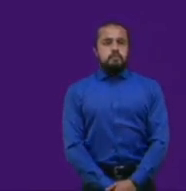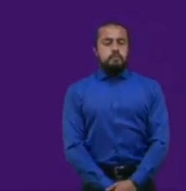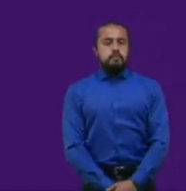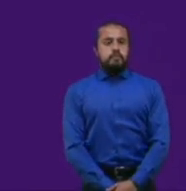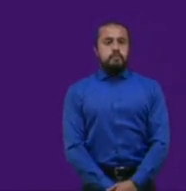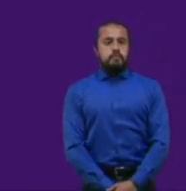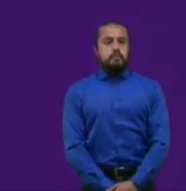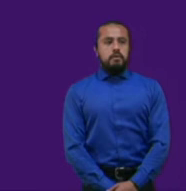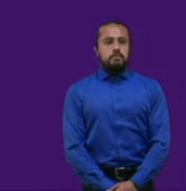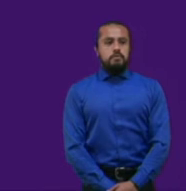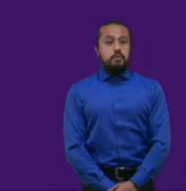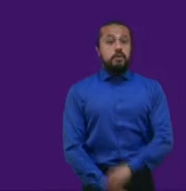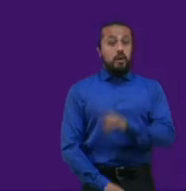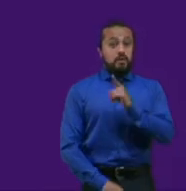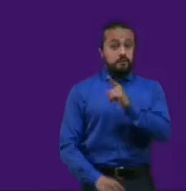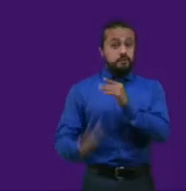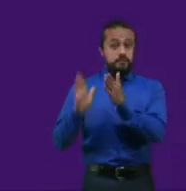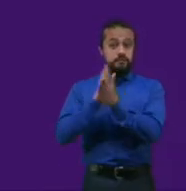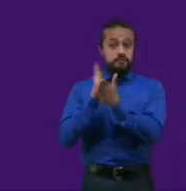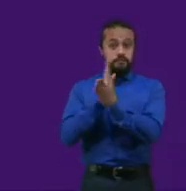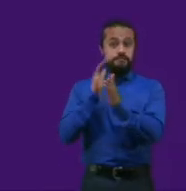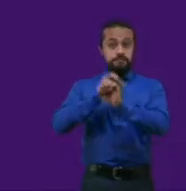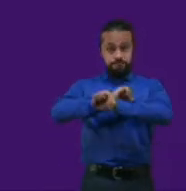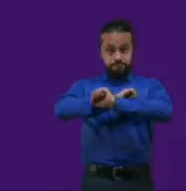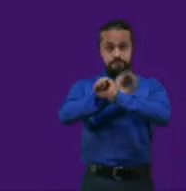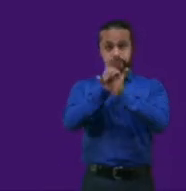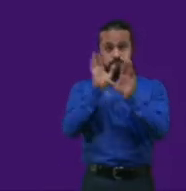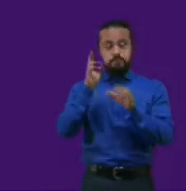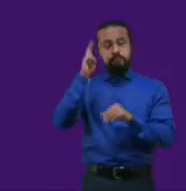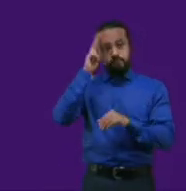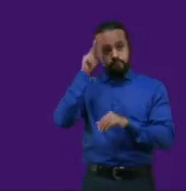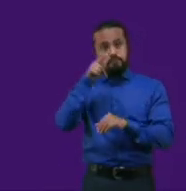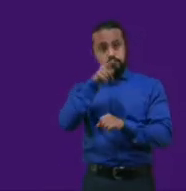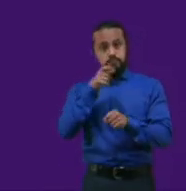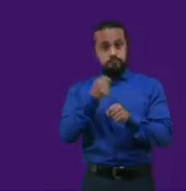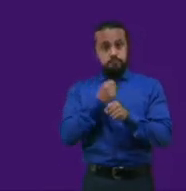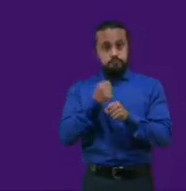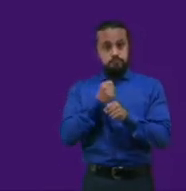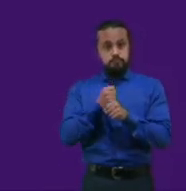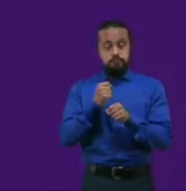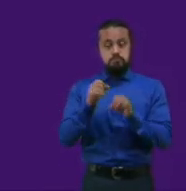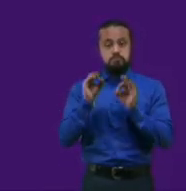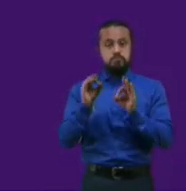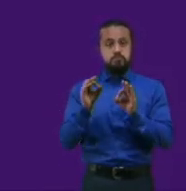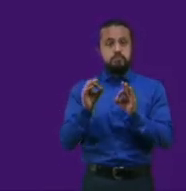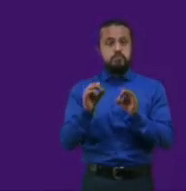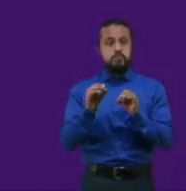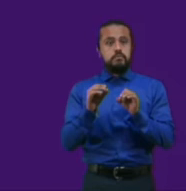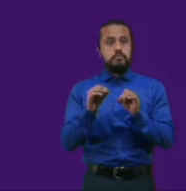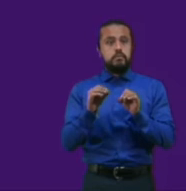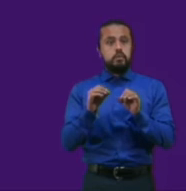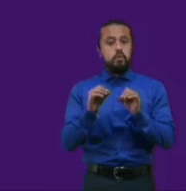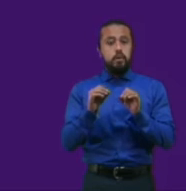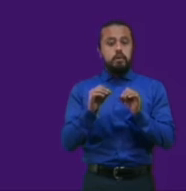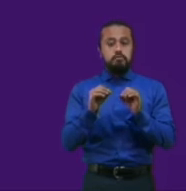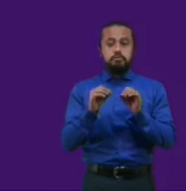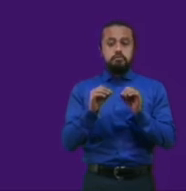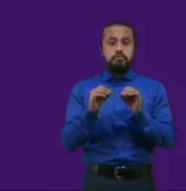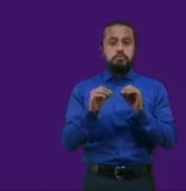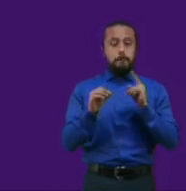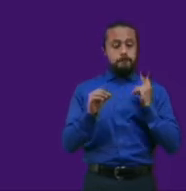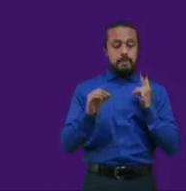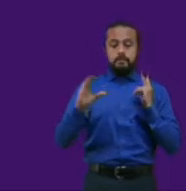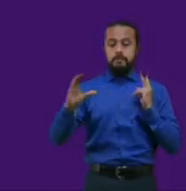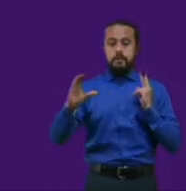muy importante. Pues obviamente Rappi, el negocio de Simón, es un negocio B2C. Esto es un negocio B2B y aquí digamos que los elementos de análisis